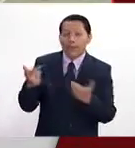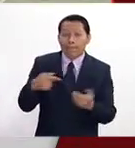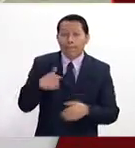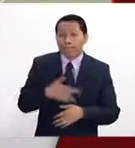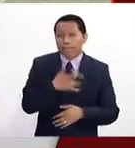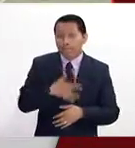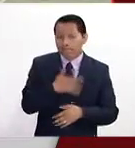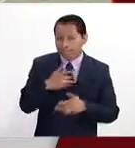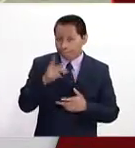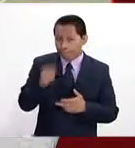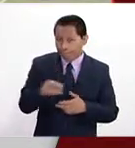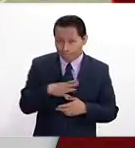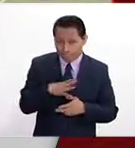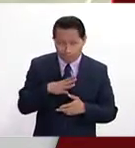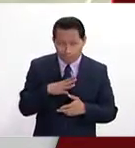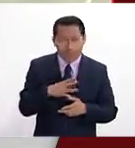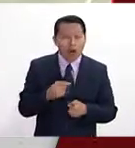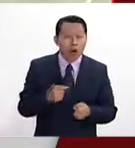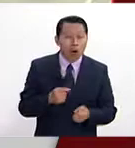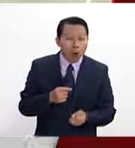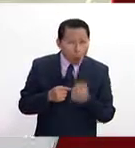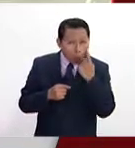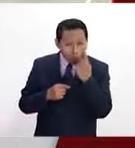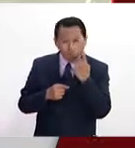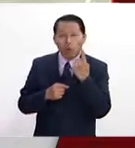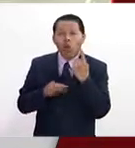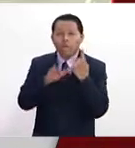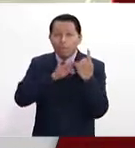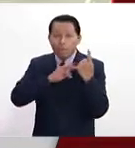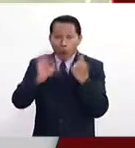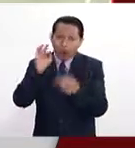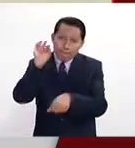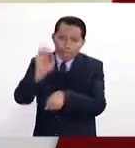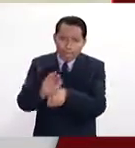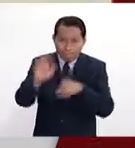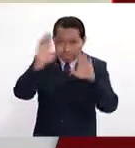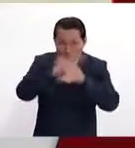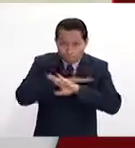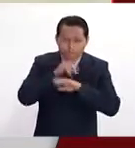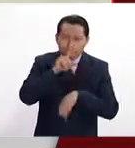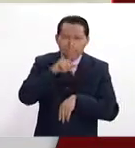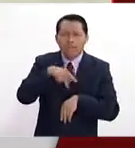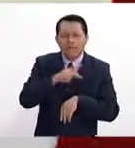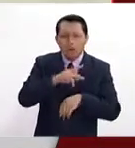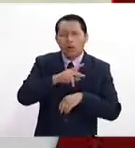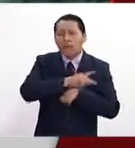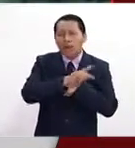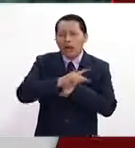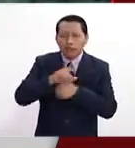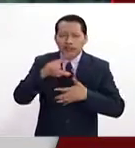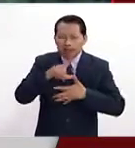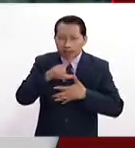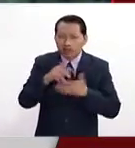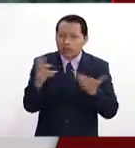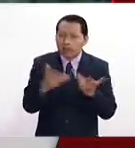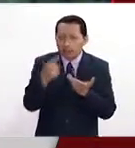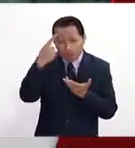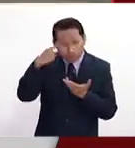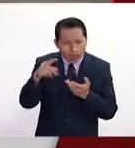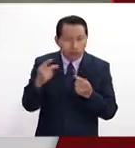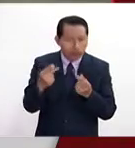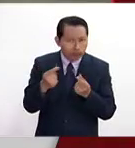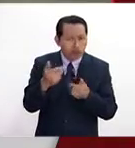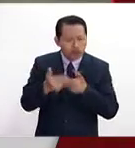que no necesariamente hay un mediador o una persona, pero están actuando mucho los países latinoamericanos para acelerar